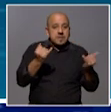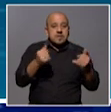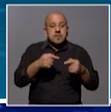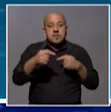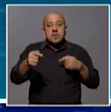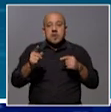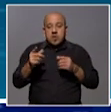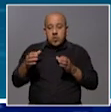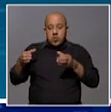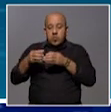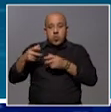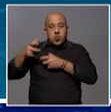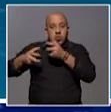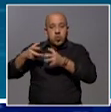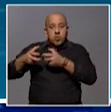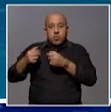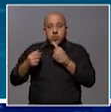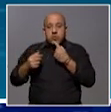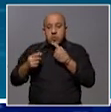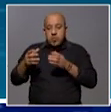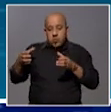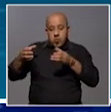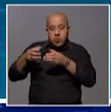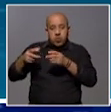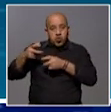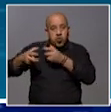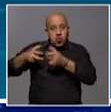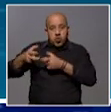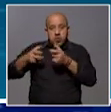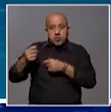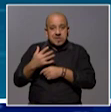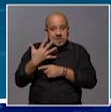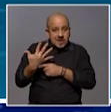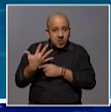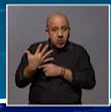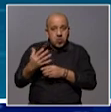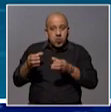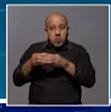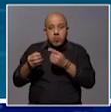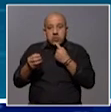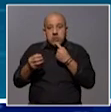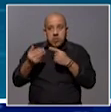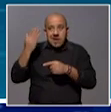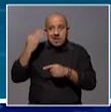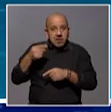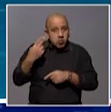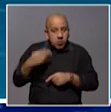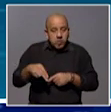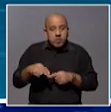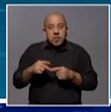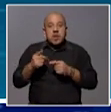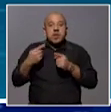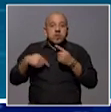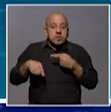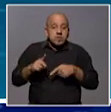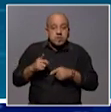la coalición multicolor una coalición muy particular de cinco miembros como nunca antes en uruguay se había formado y